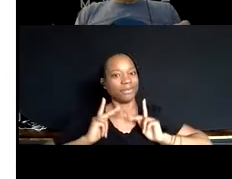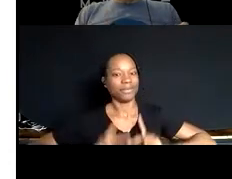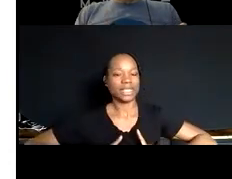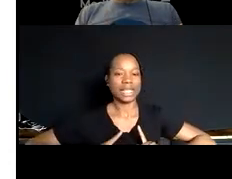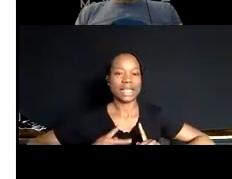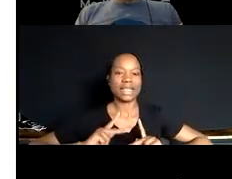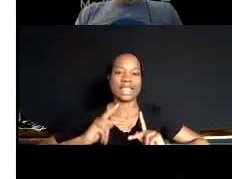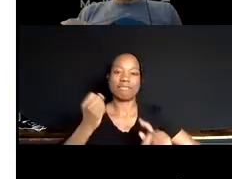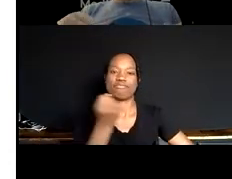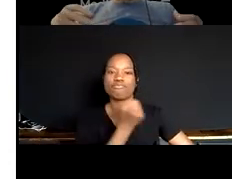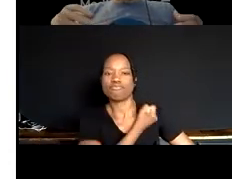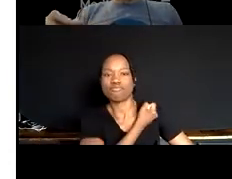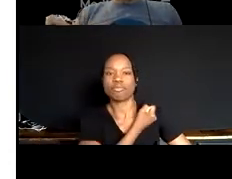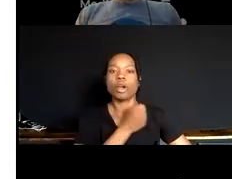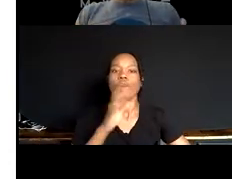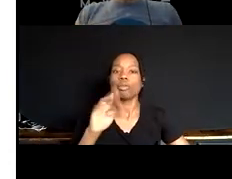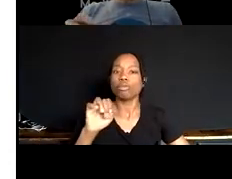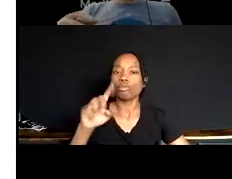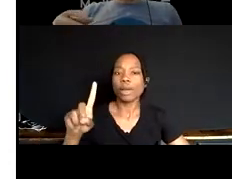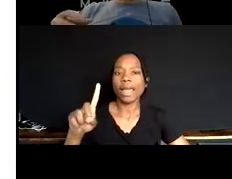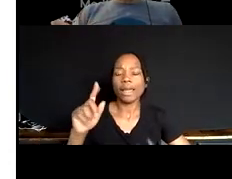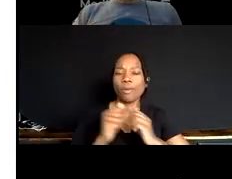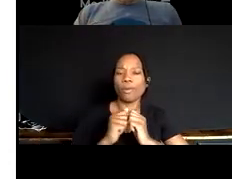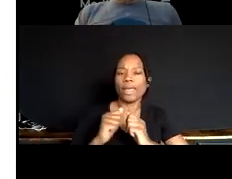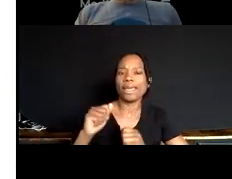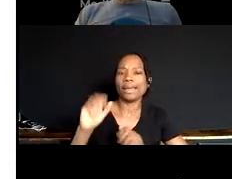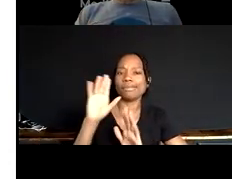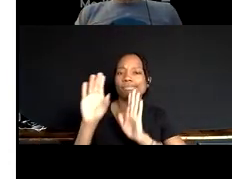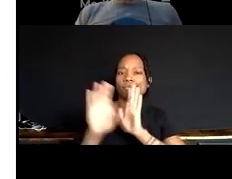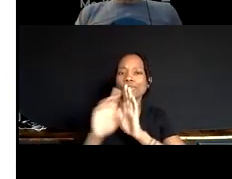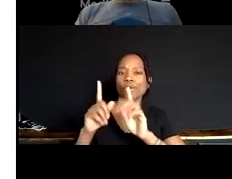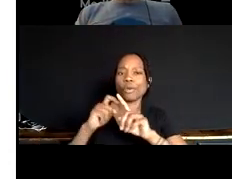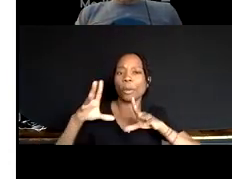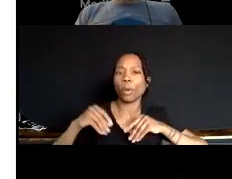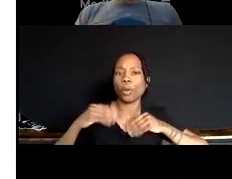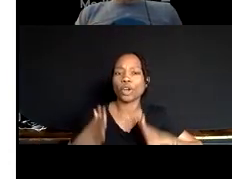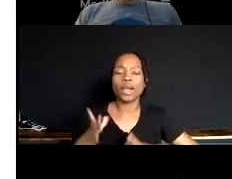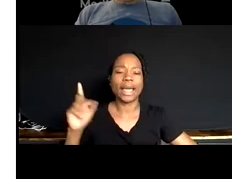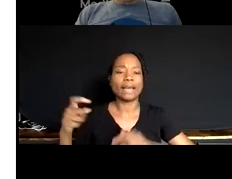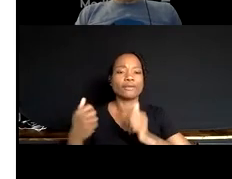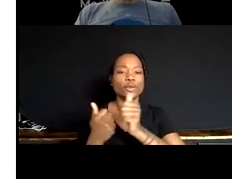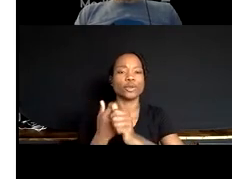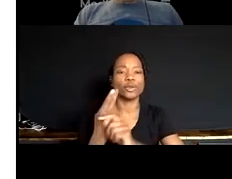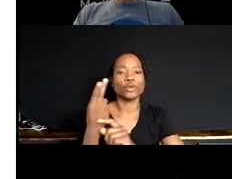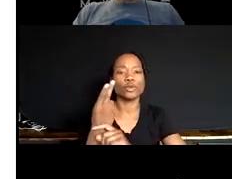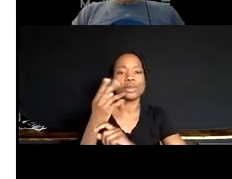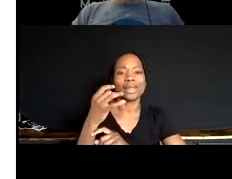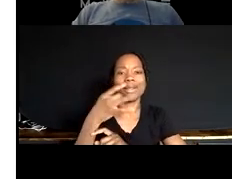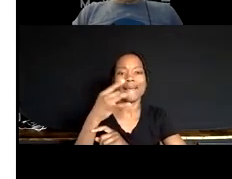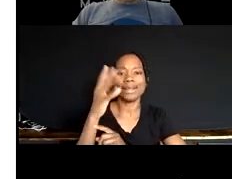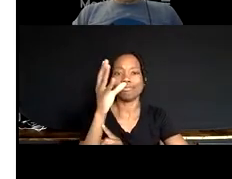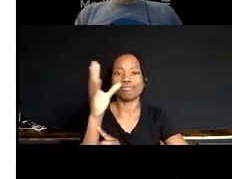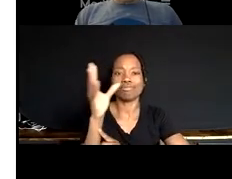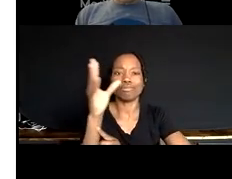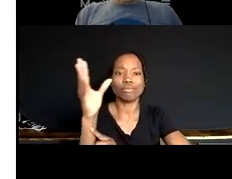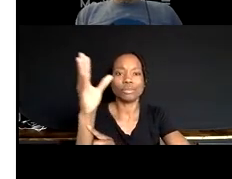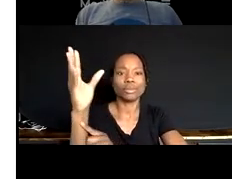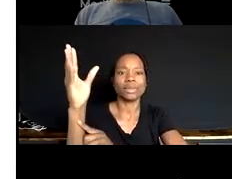físicamente marcadas y tal vez los obligaban a cargar linternas en la oscuridad si salían por la